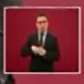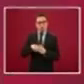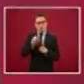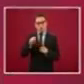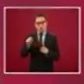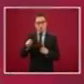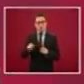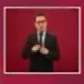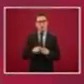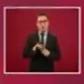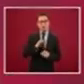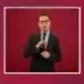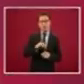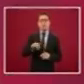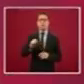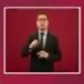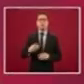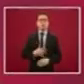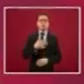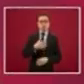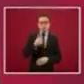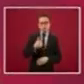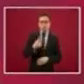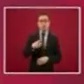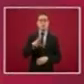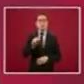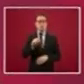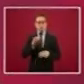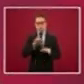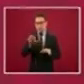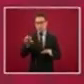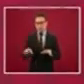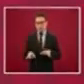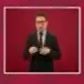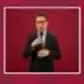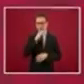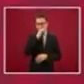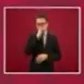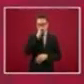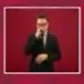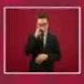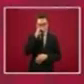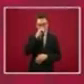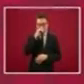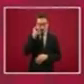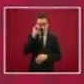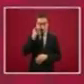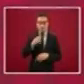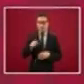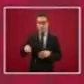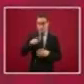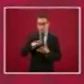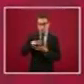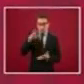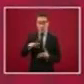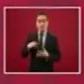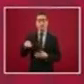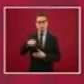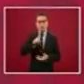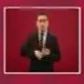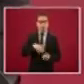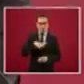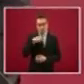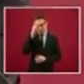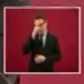que había antes de iniciar este gobierno? Casi 290 mil millones de pesos, de los cuales el año pasado pues